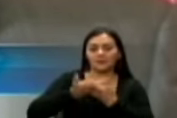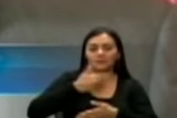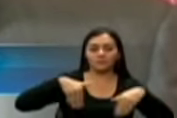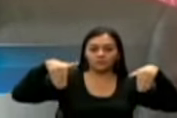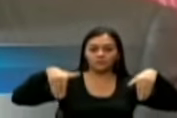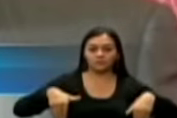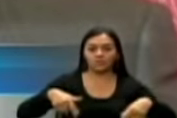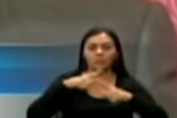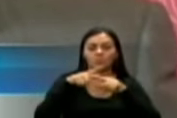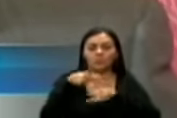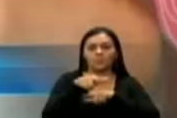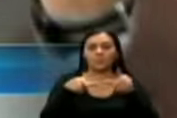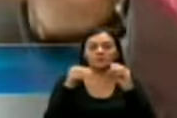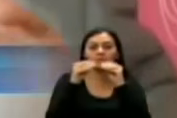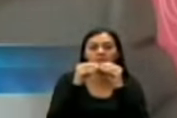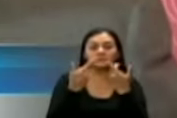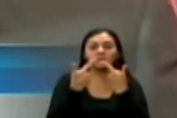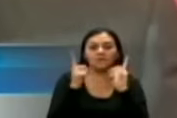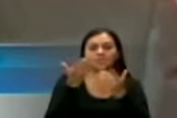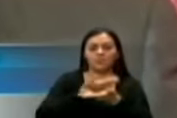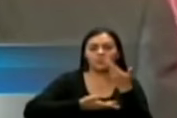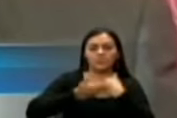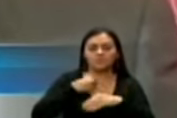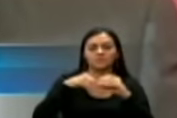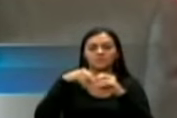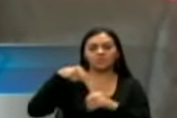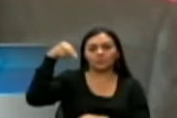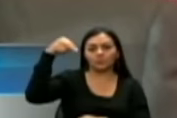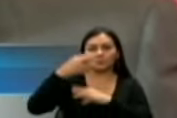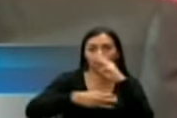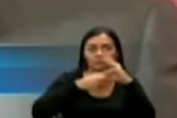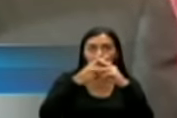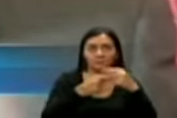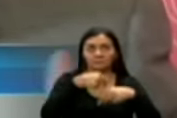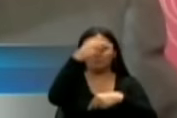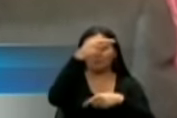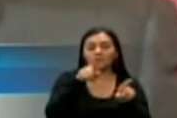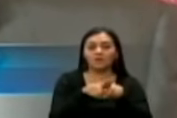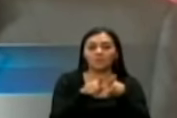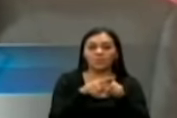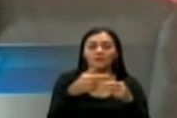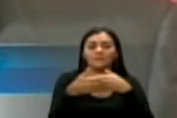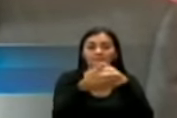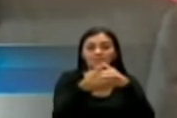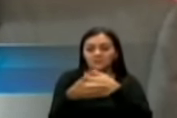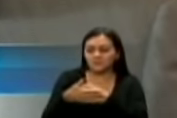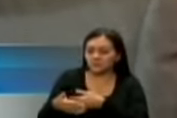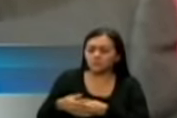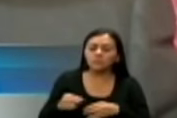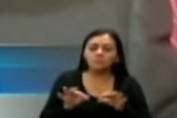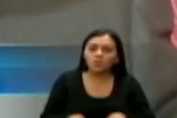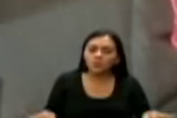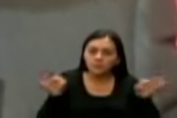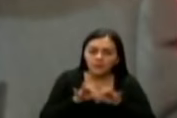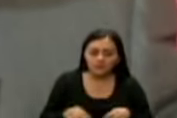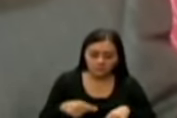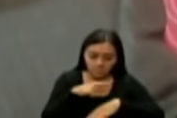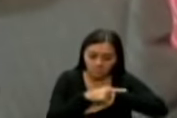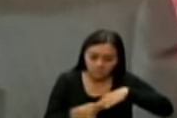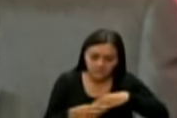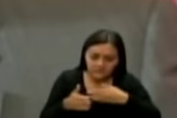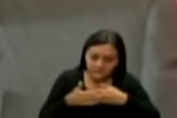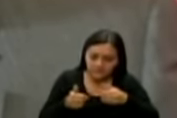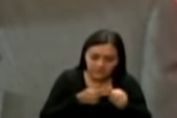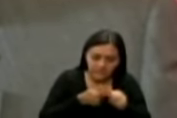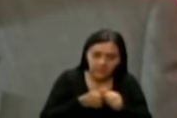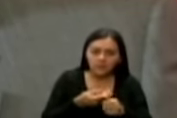en lugar de tratar de libre comercio con el norte del mundo, ¿no? La ideología de que los vecinos son los fundamentales y la intensificación de